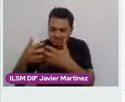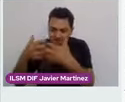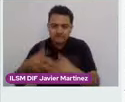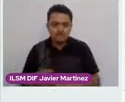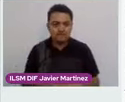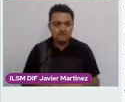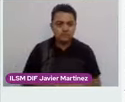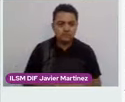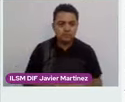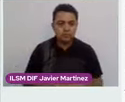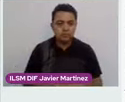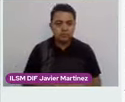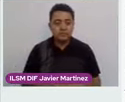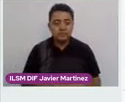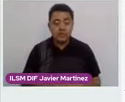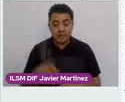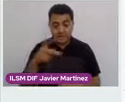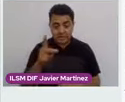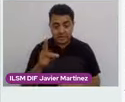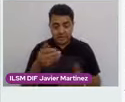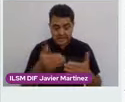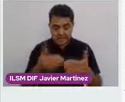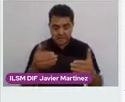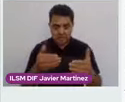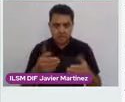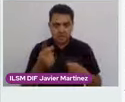a experimentar zumbido, ¿sí?